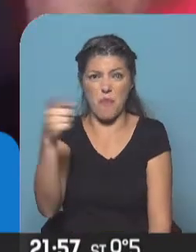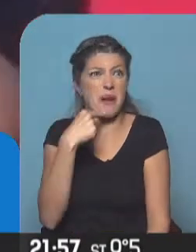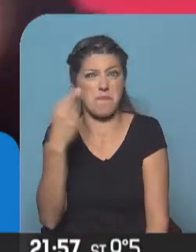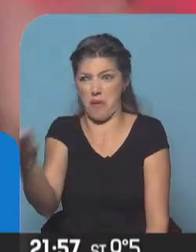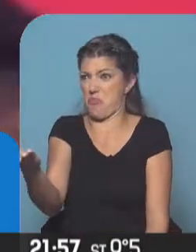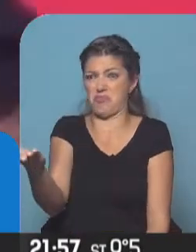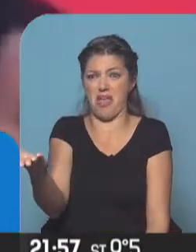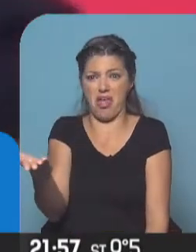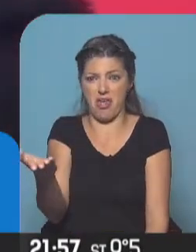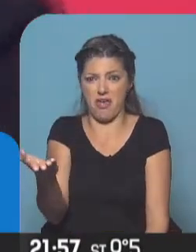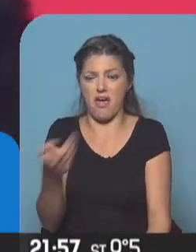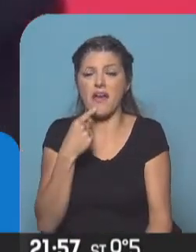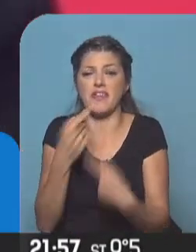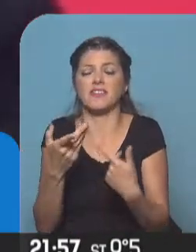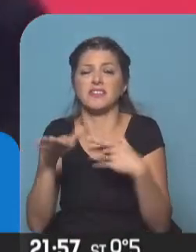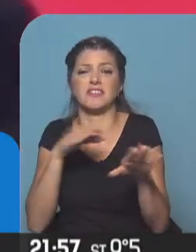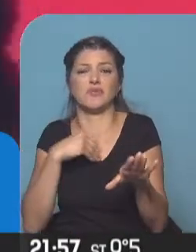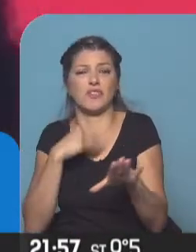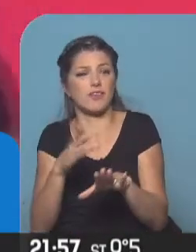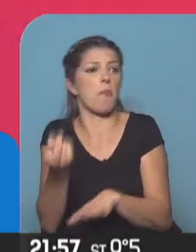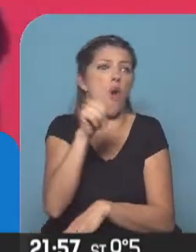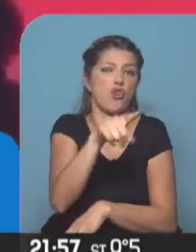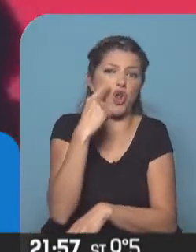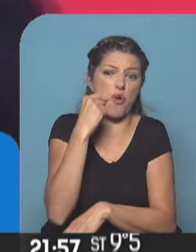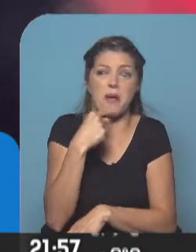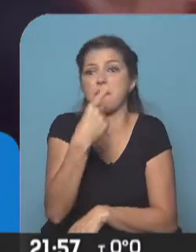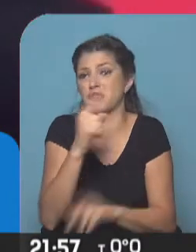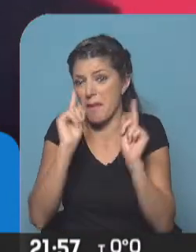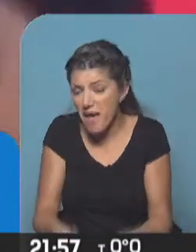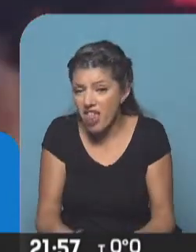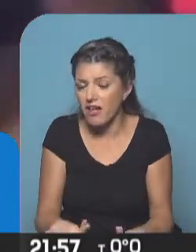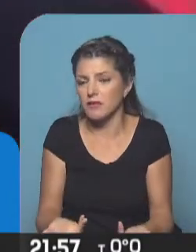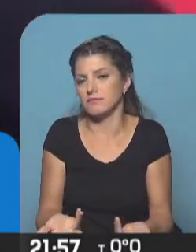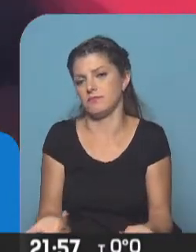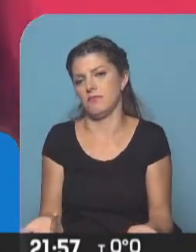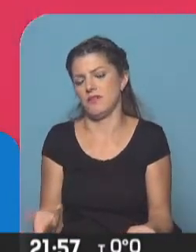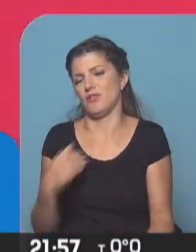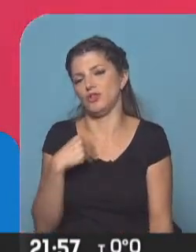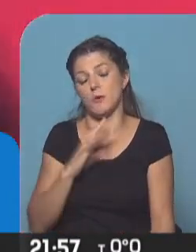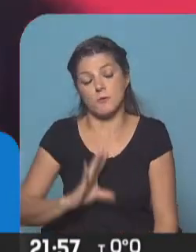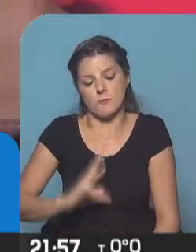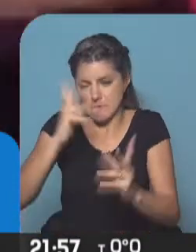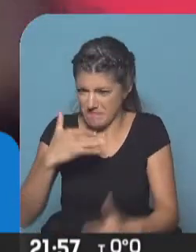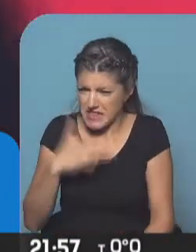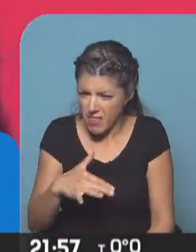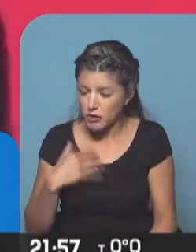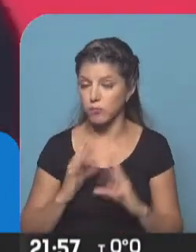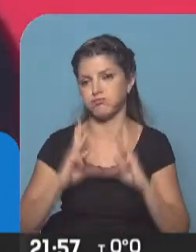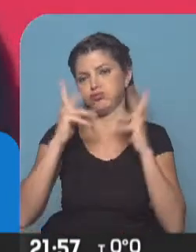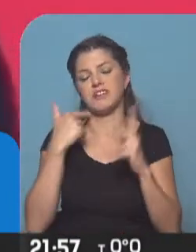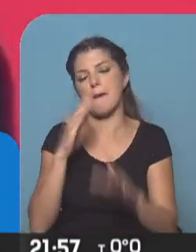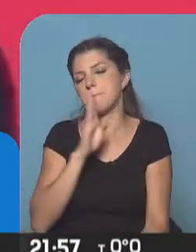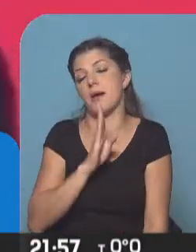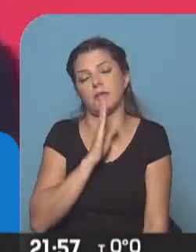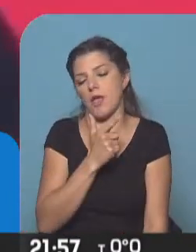pregunta a construir sensaciones como el otro señor que hizo la pregunta, y yo digo, me indigna, ¿me entiendes? Y ya no tengo la